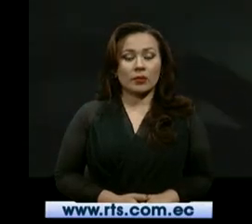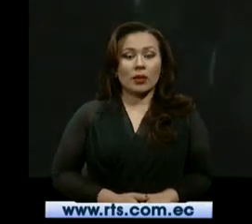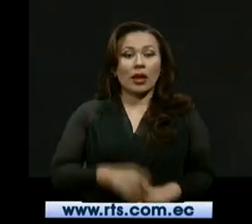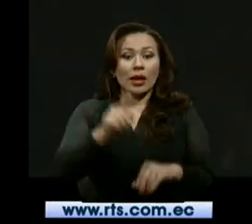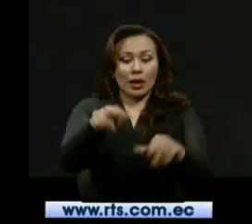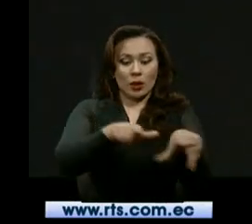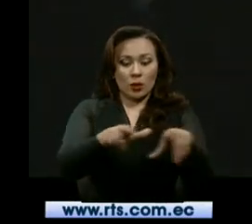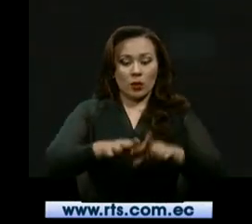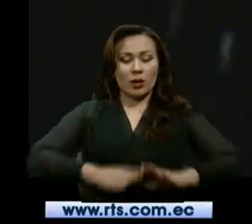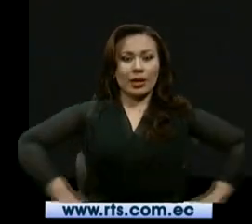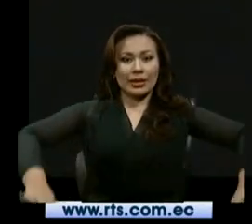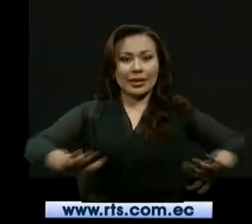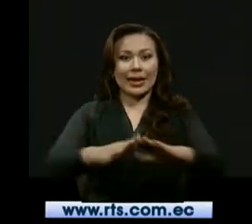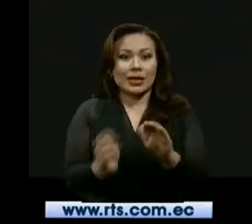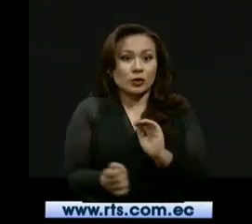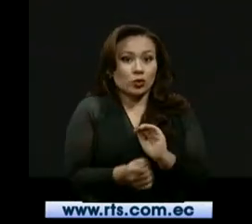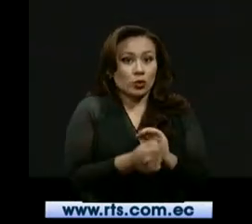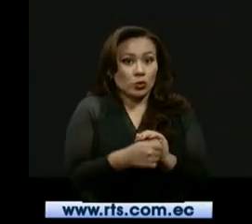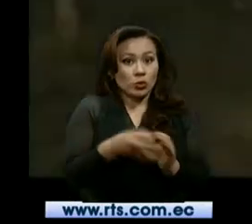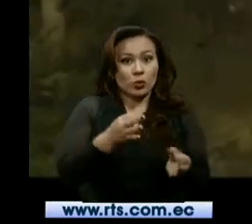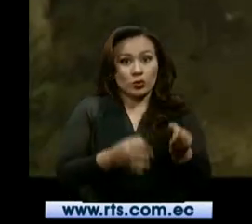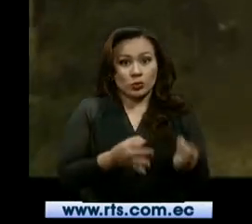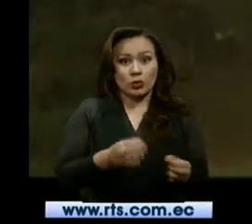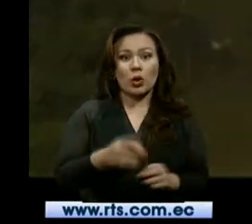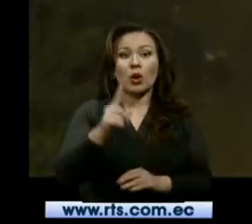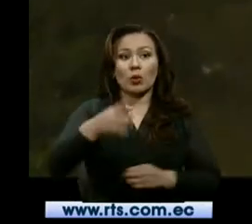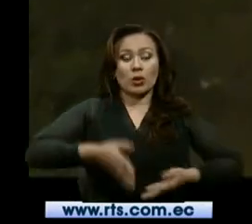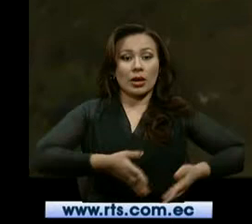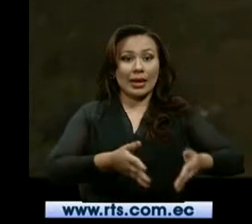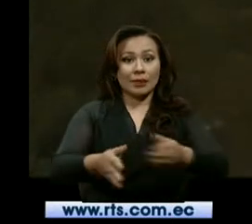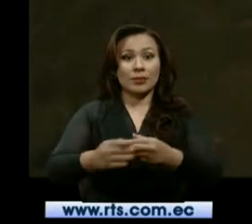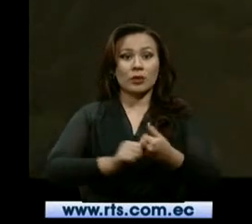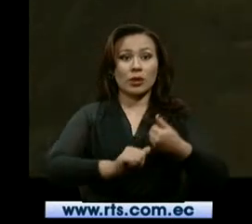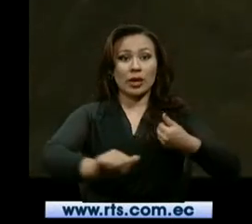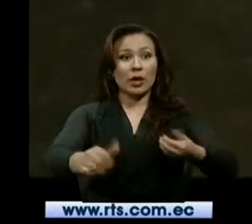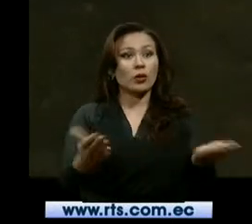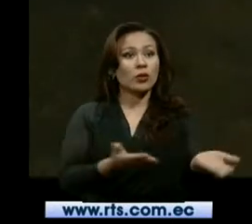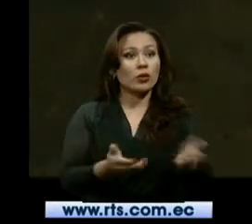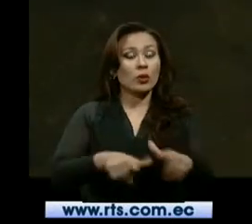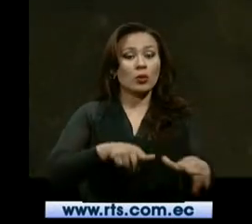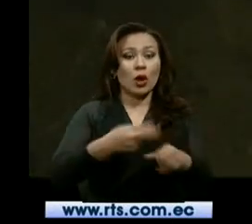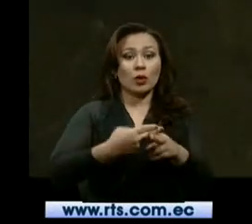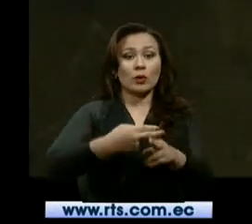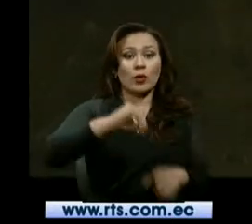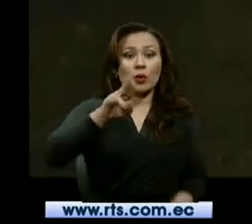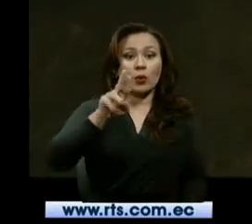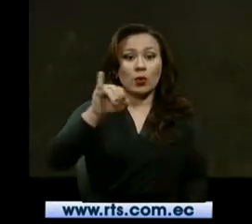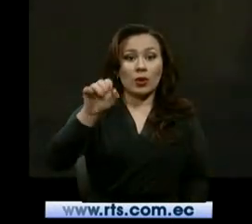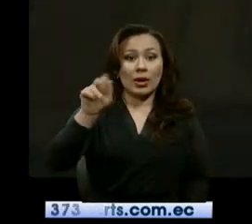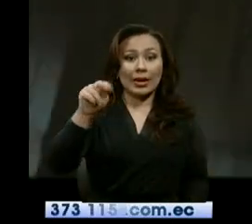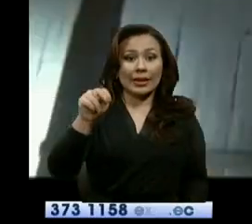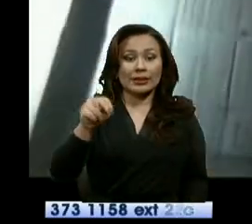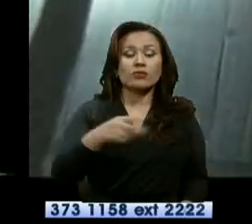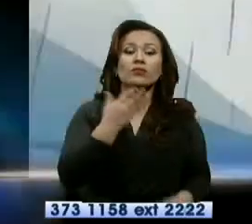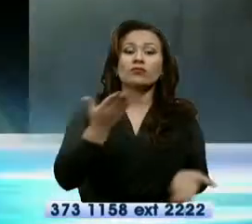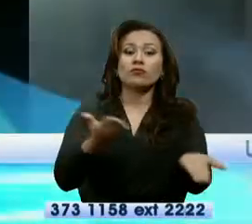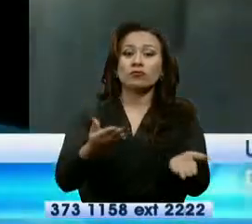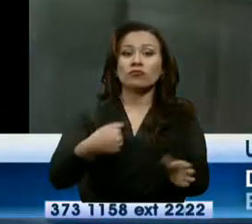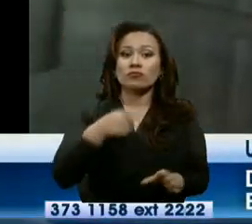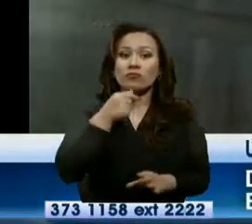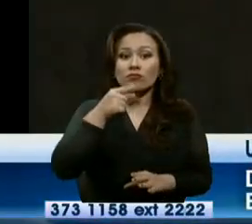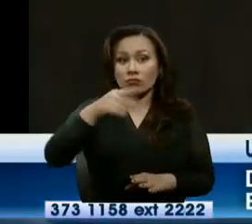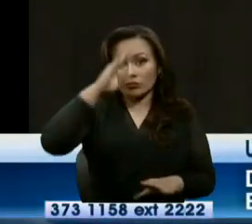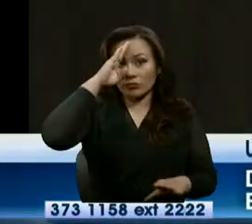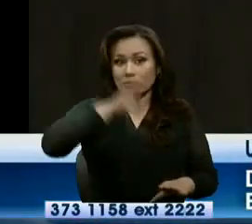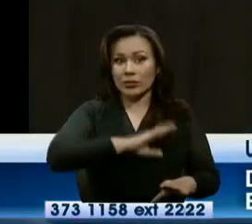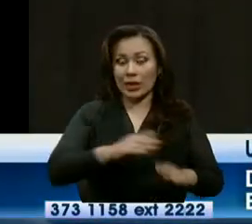El lugar era propicio para esconderse de la justicia. Un camino lastrado del recinto Jujanillo en el Cantón Baba llevó a la DINASET hasta una